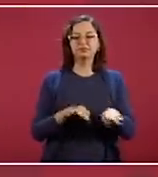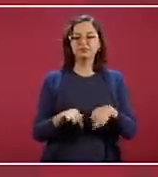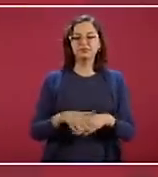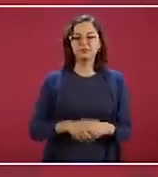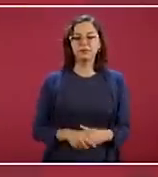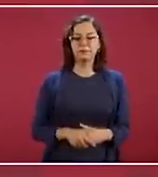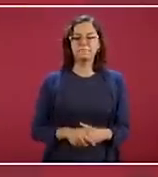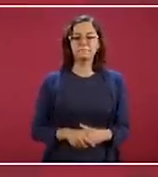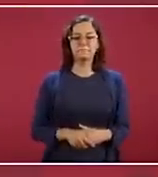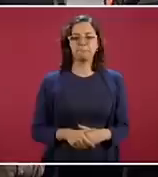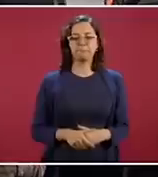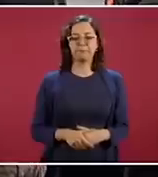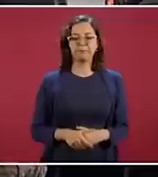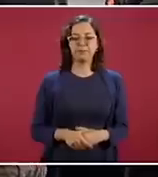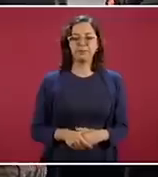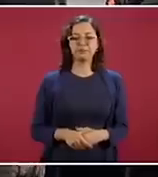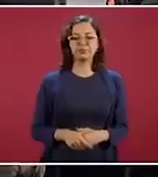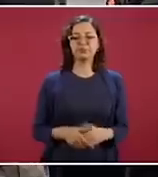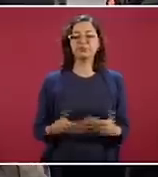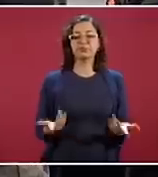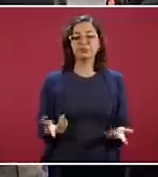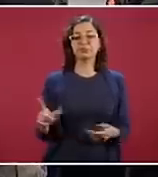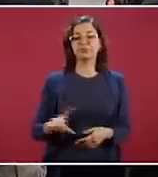y luego